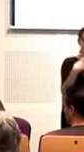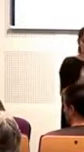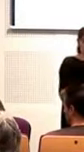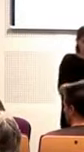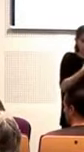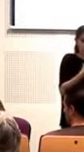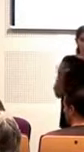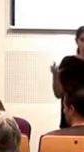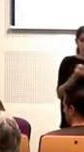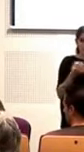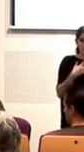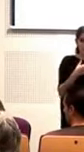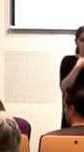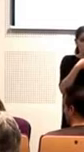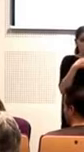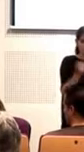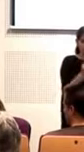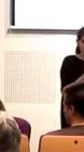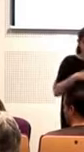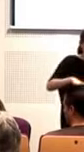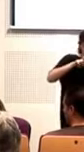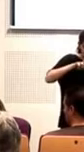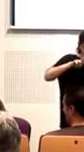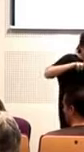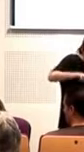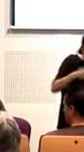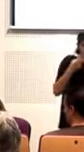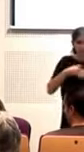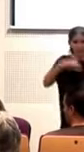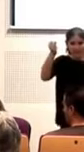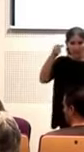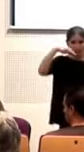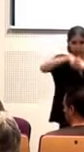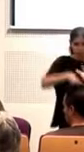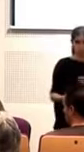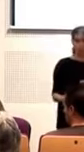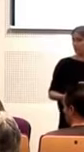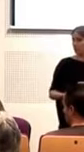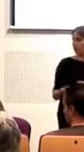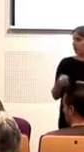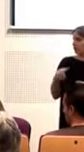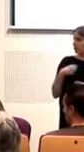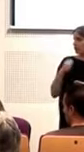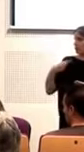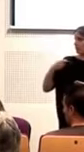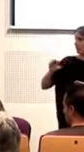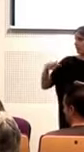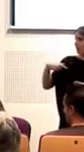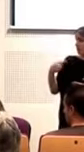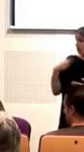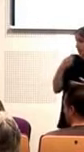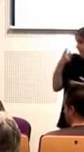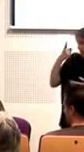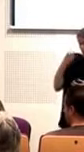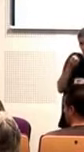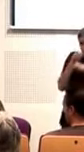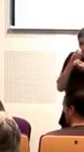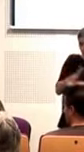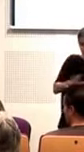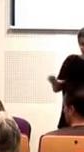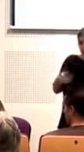motivados y que nos guste nuestro trabajo para saber transmitirlo. Y hoy, Gema, Creo que has estado estupendamente en las mesas